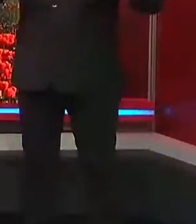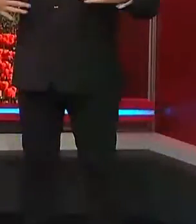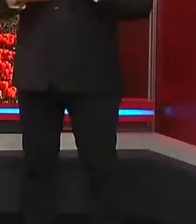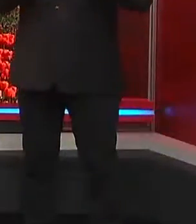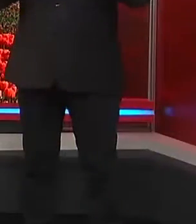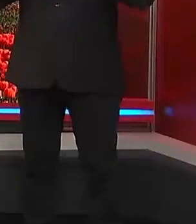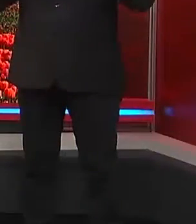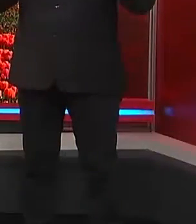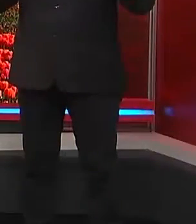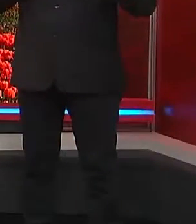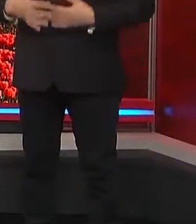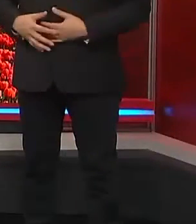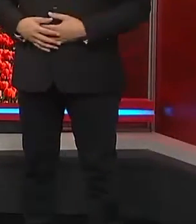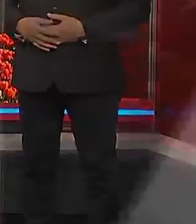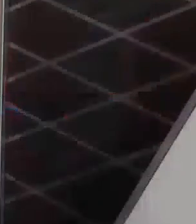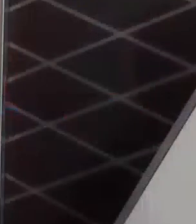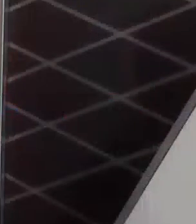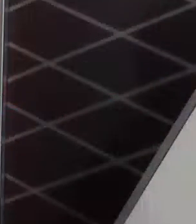Primavera.